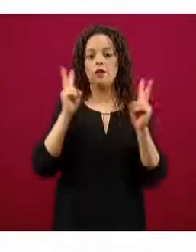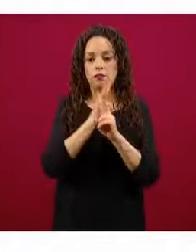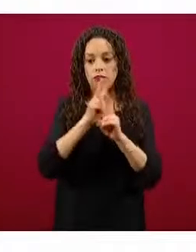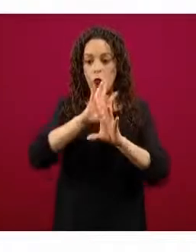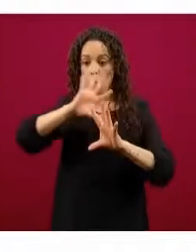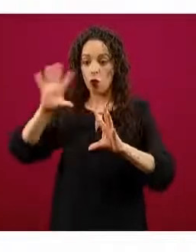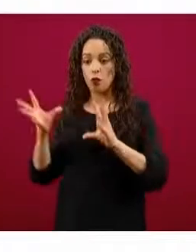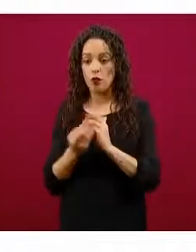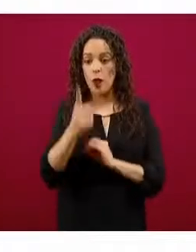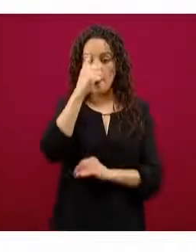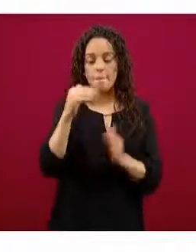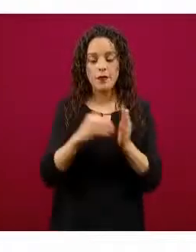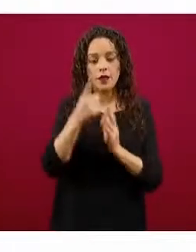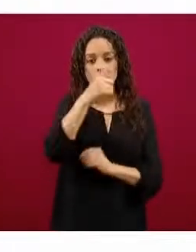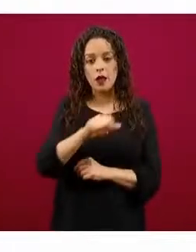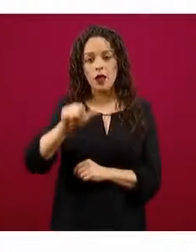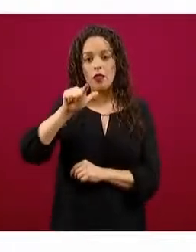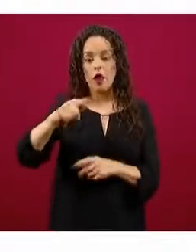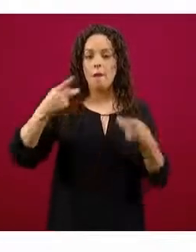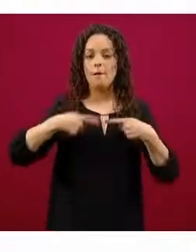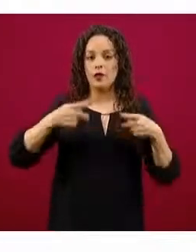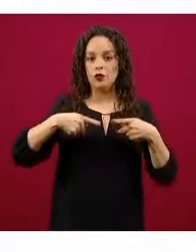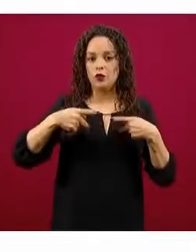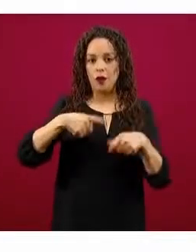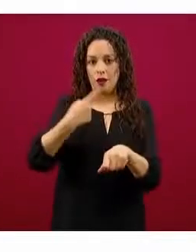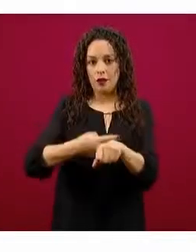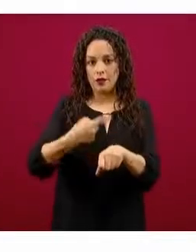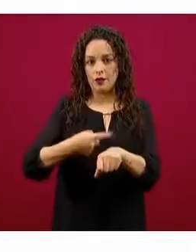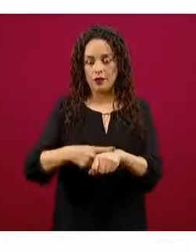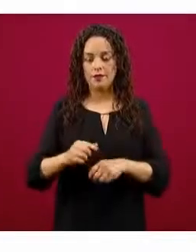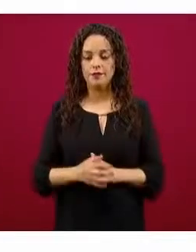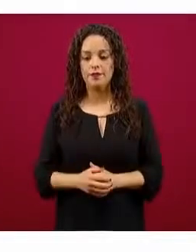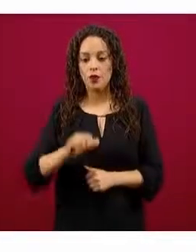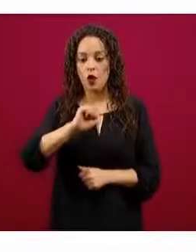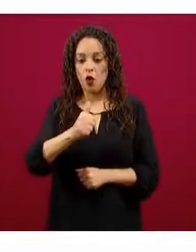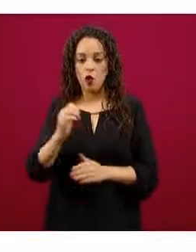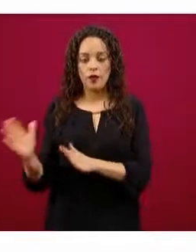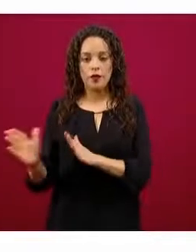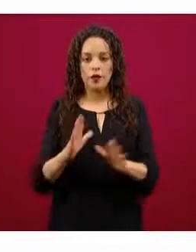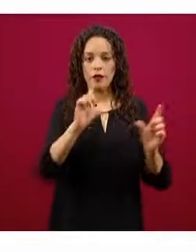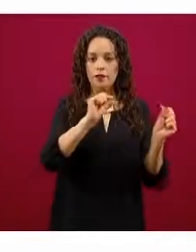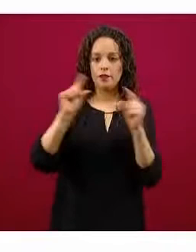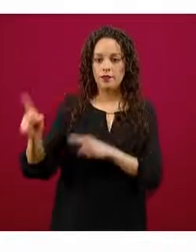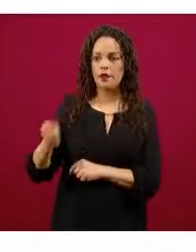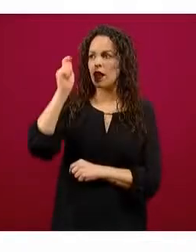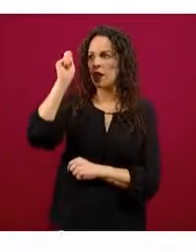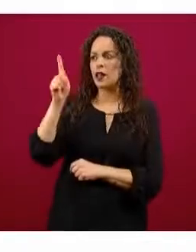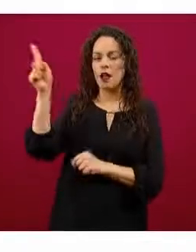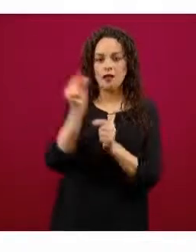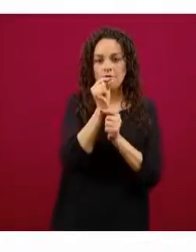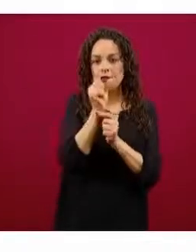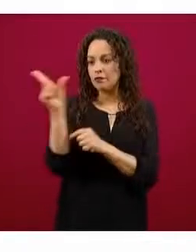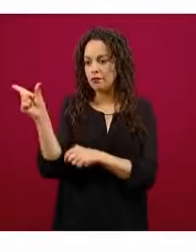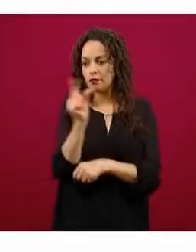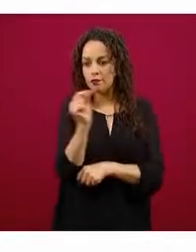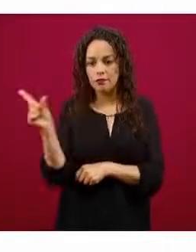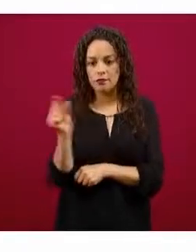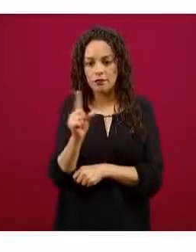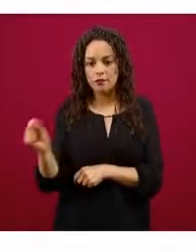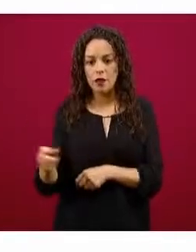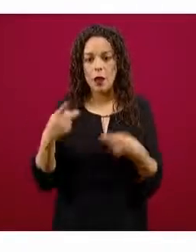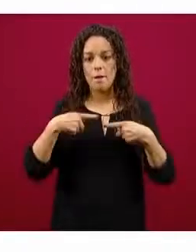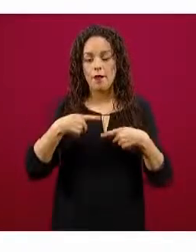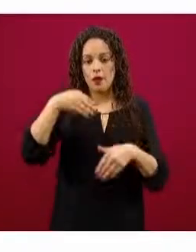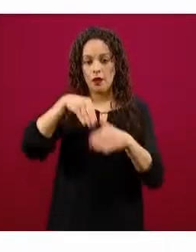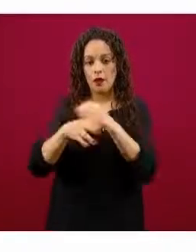1,117 pacientes. La que sigue, por favor. Esta lámina lo que nos muestra son las camas destinadas a pacientes COVID sin ventilador.